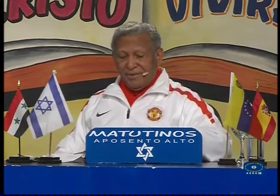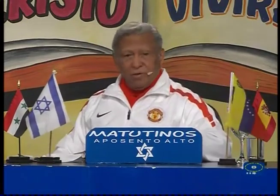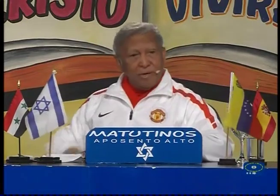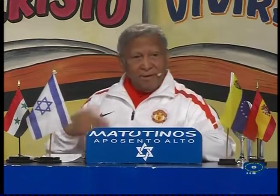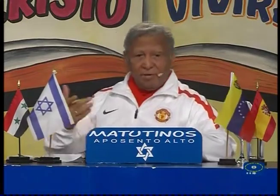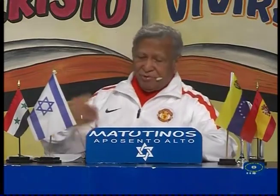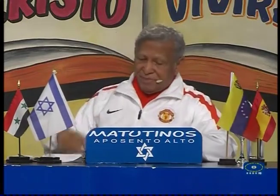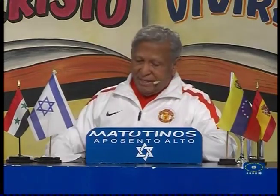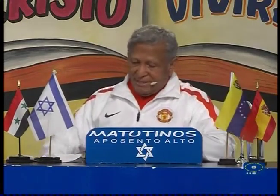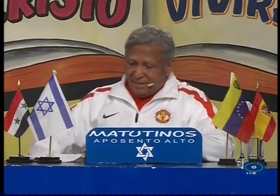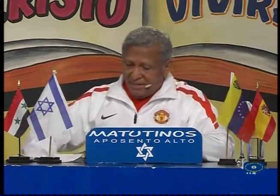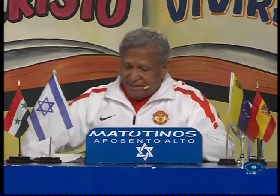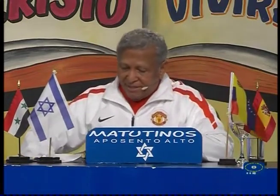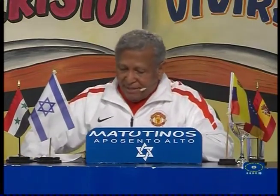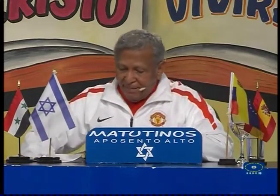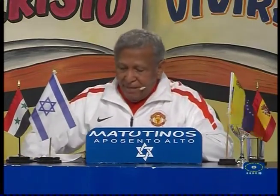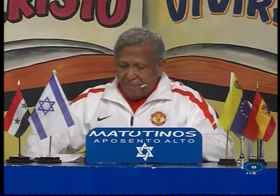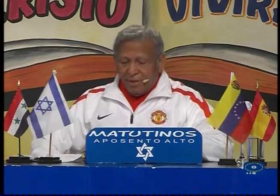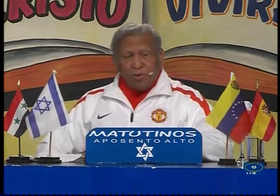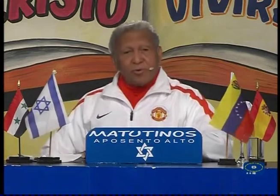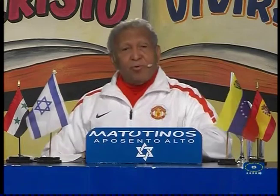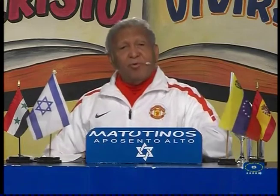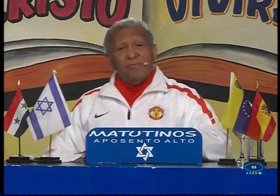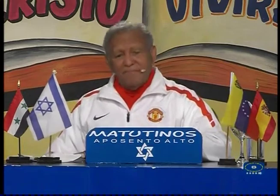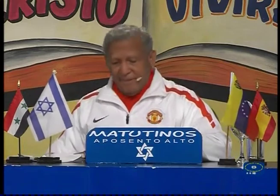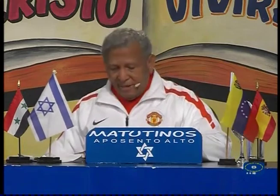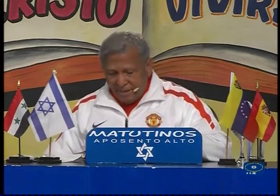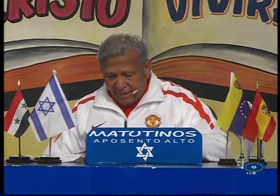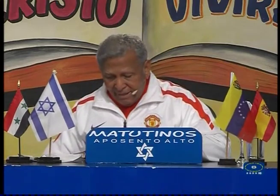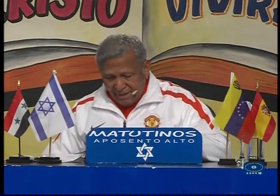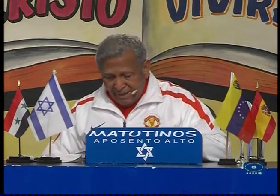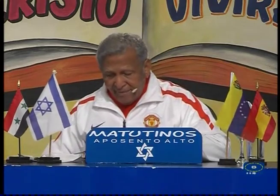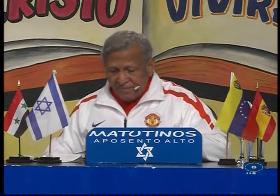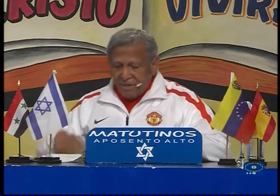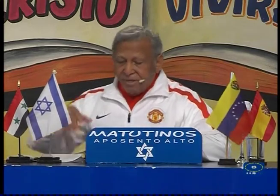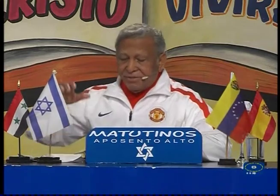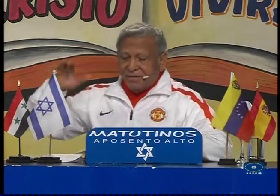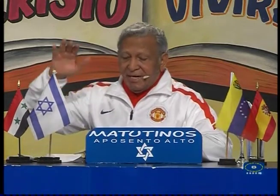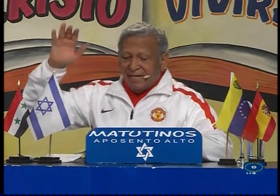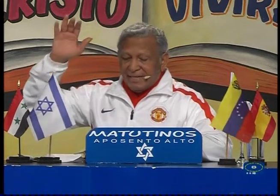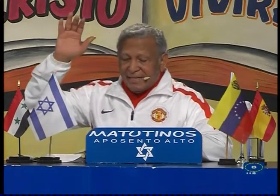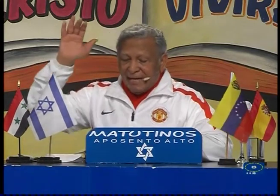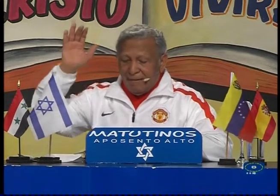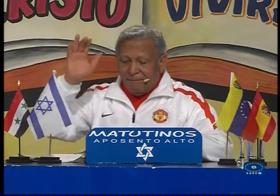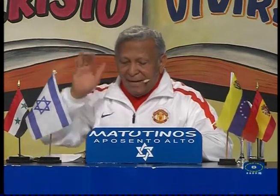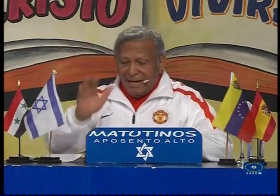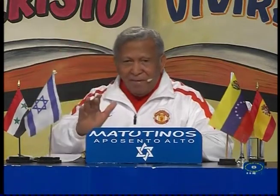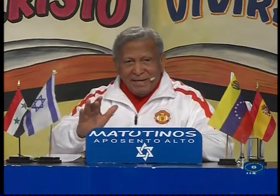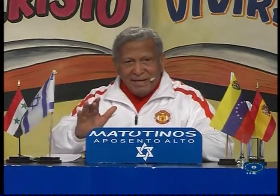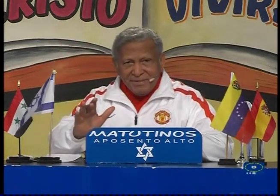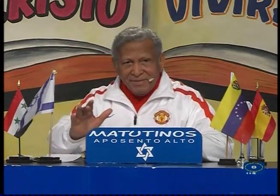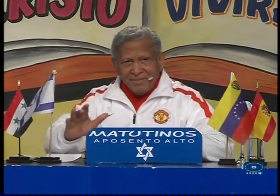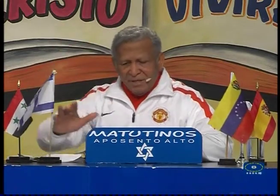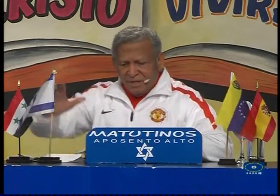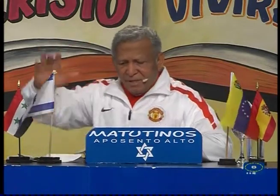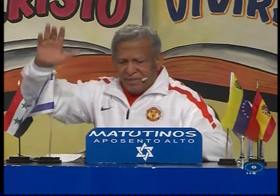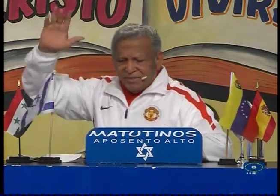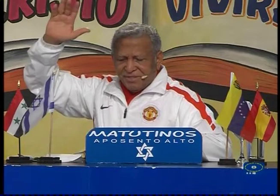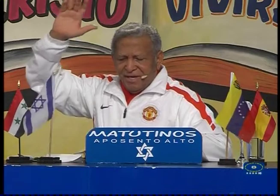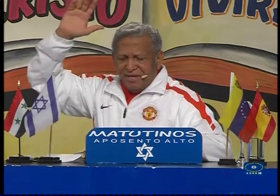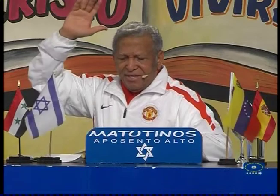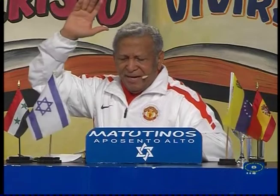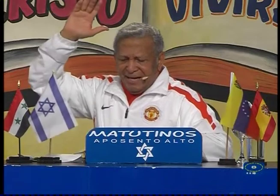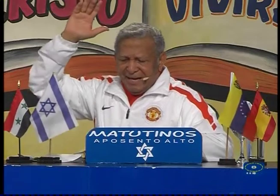versículo 4 que me concierne dice: pero tú, Daniel, cierra las palabras